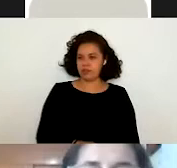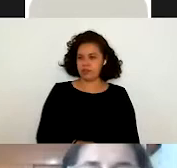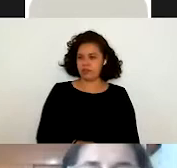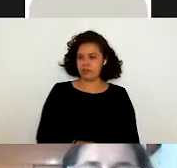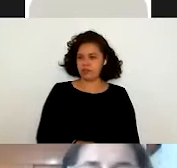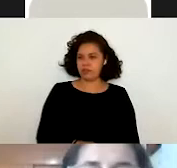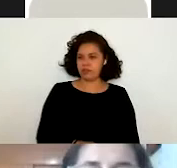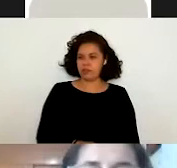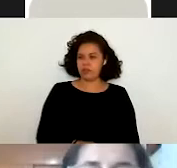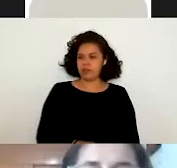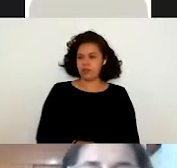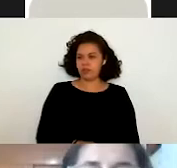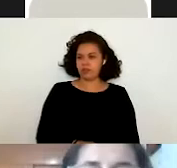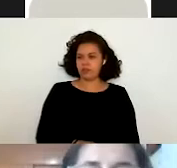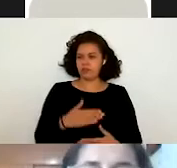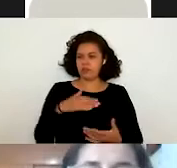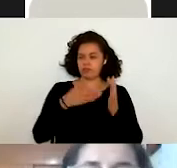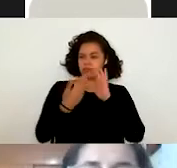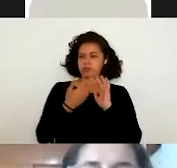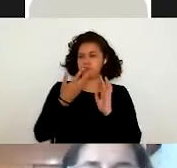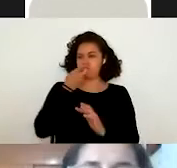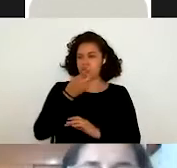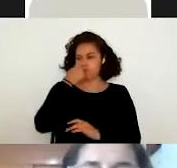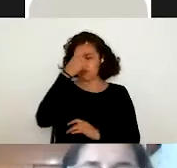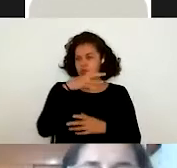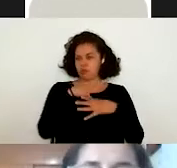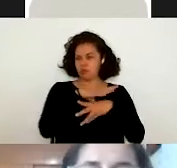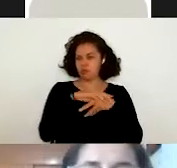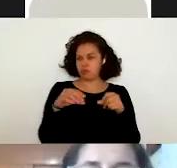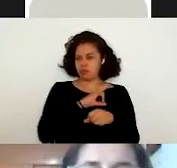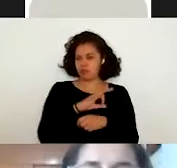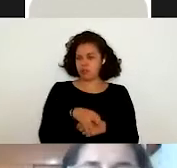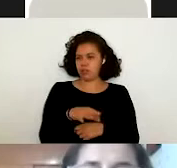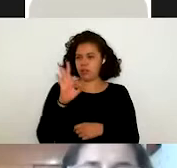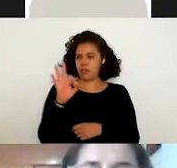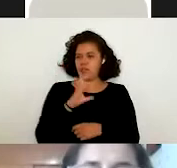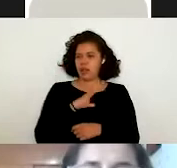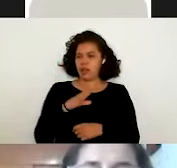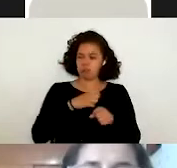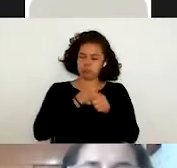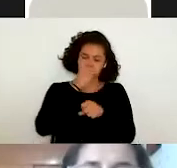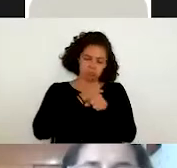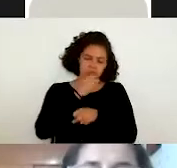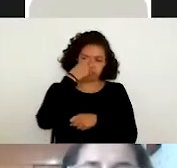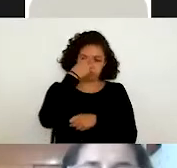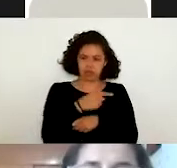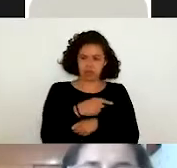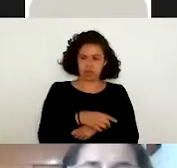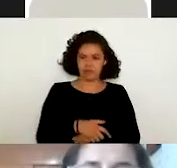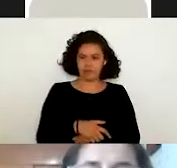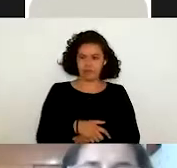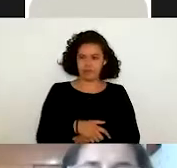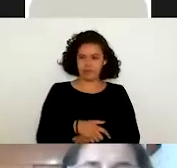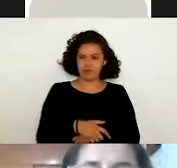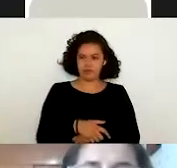estrategias para una solución, ¿no? Por ejemplo, si tenemos un caso de violencia hacia mujeres,